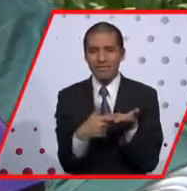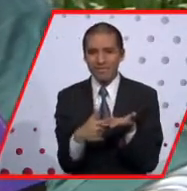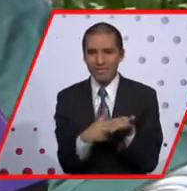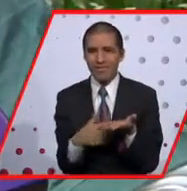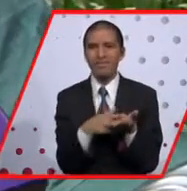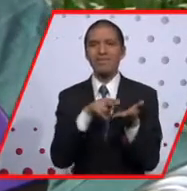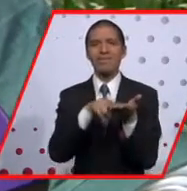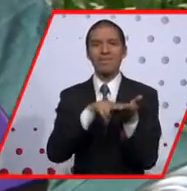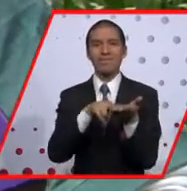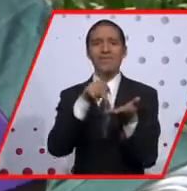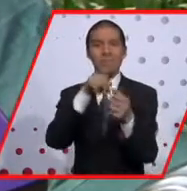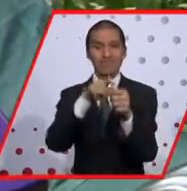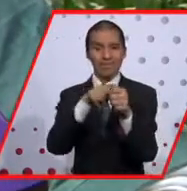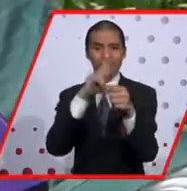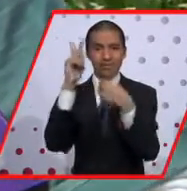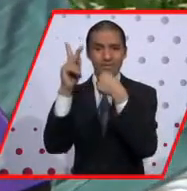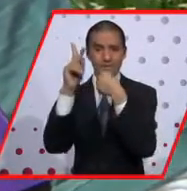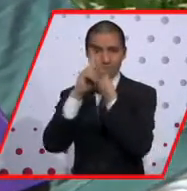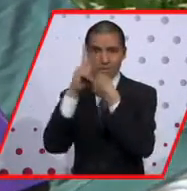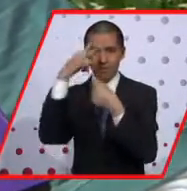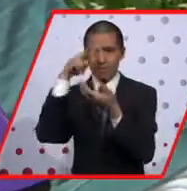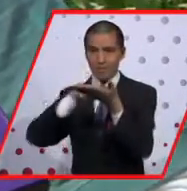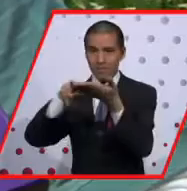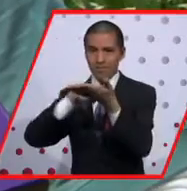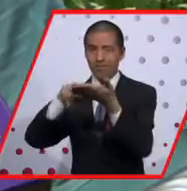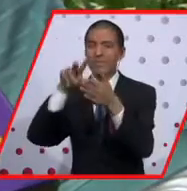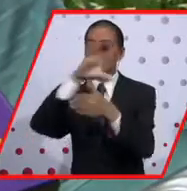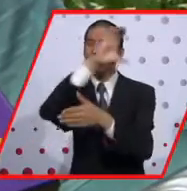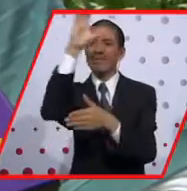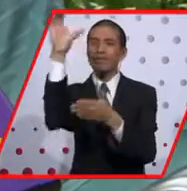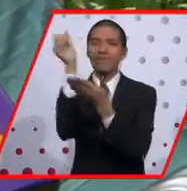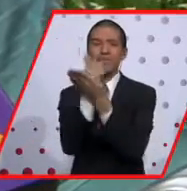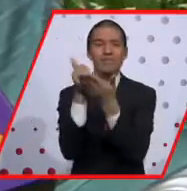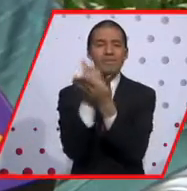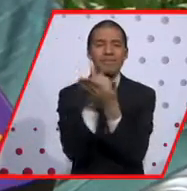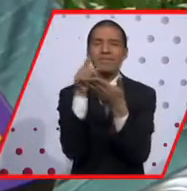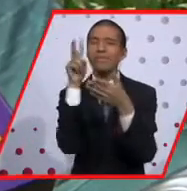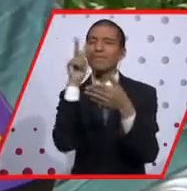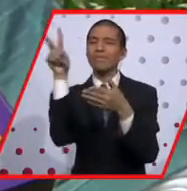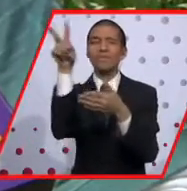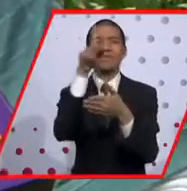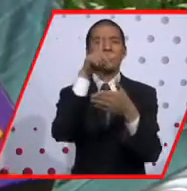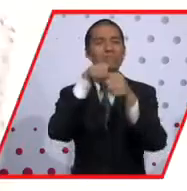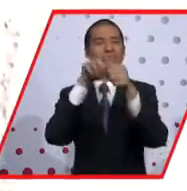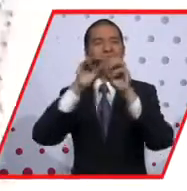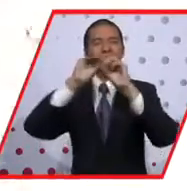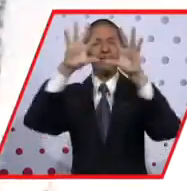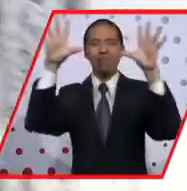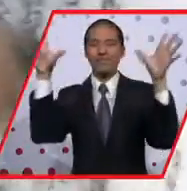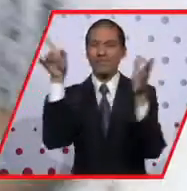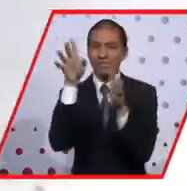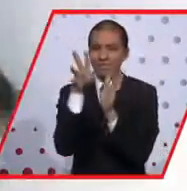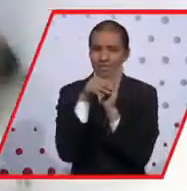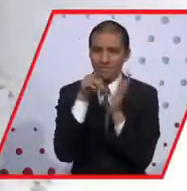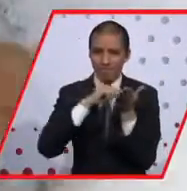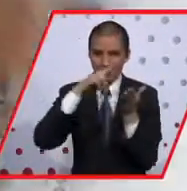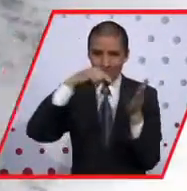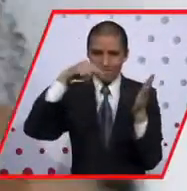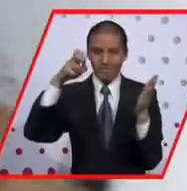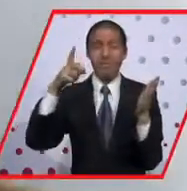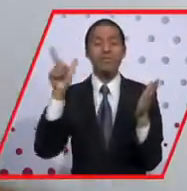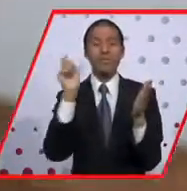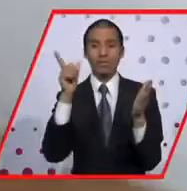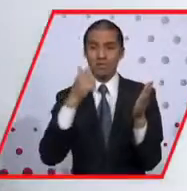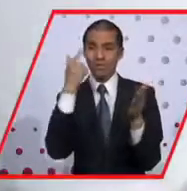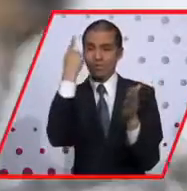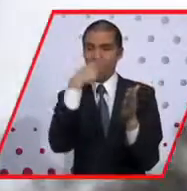luego los verdes de mi país y los azules del cielo. Creo que es un país lleno de colorido, ¿no? Nos comenta mientras pone un retrato